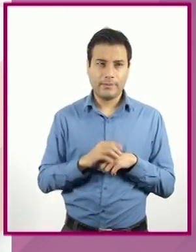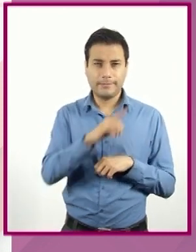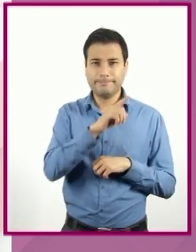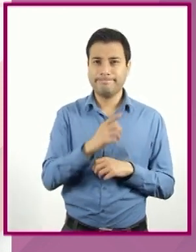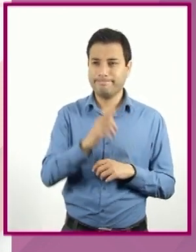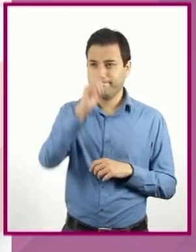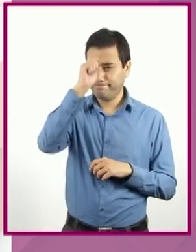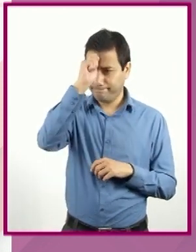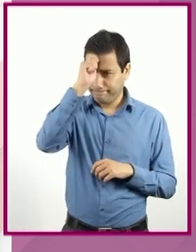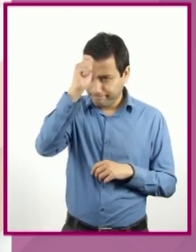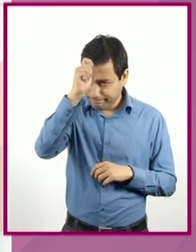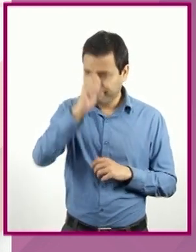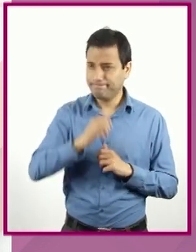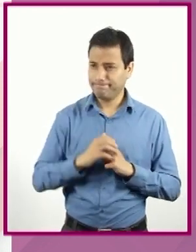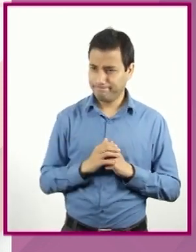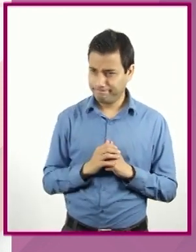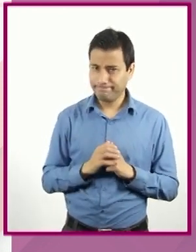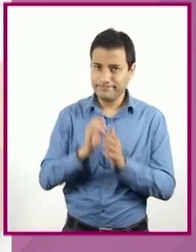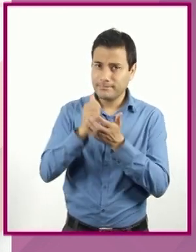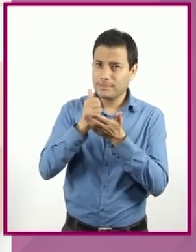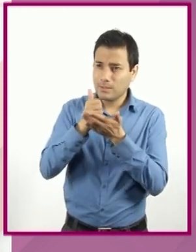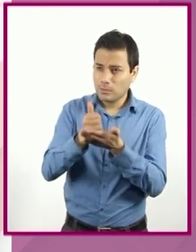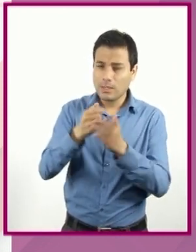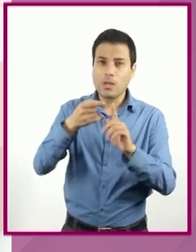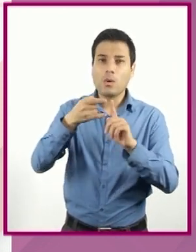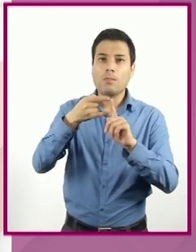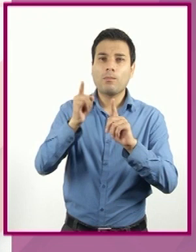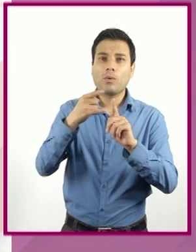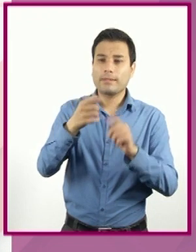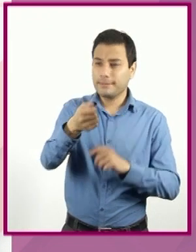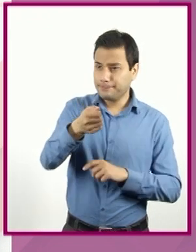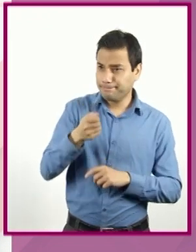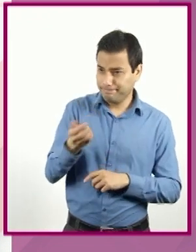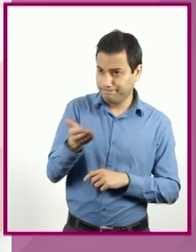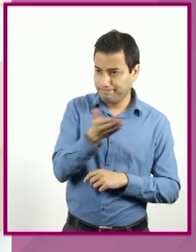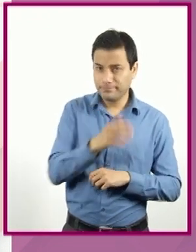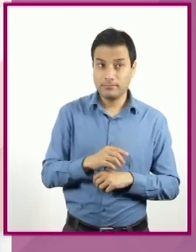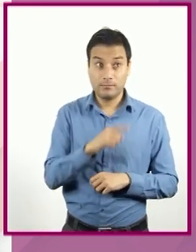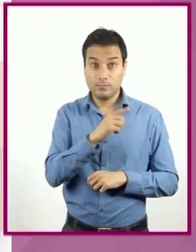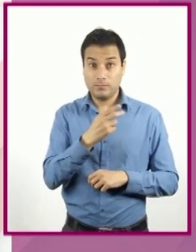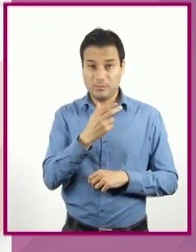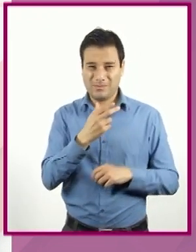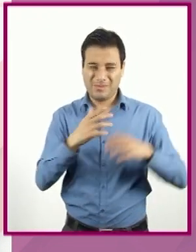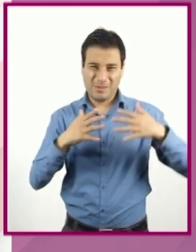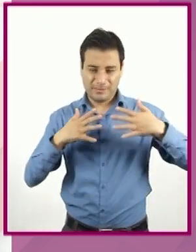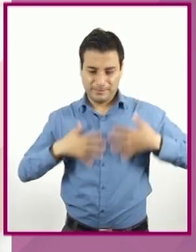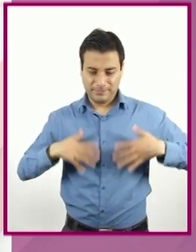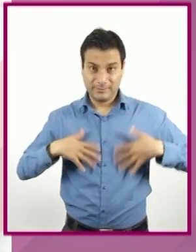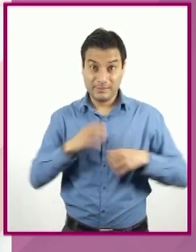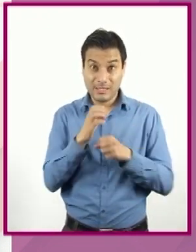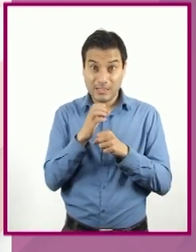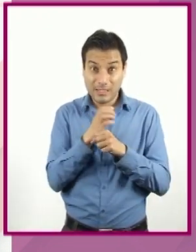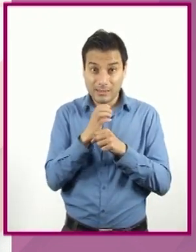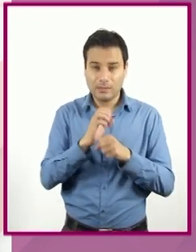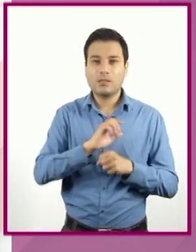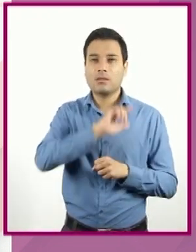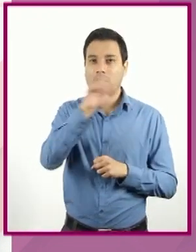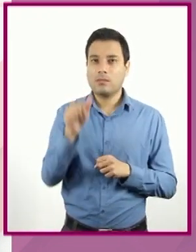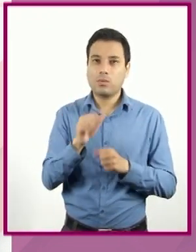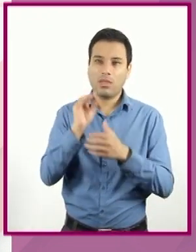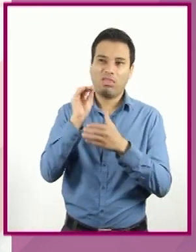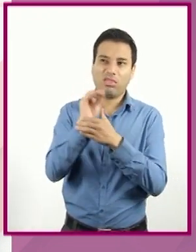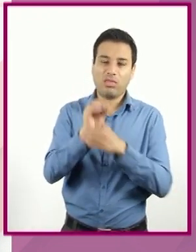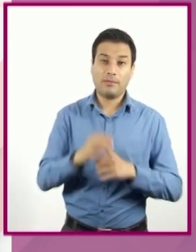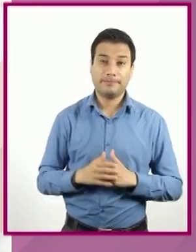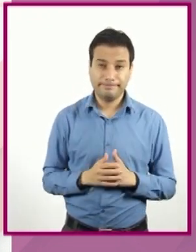gorra y me sujetaba a la puerta para que pasara. Pero ataviado de su uniforme marrón, me volví invisible para él,